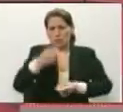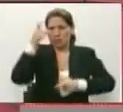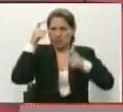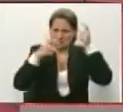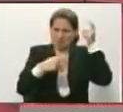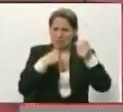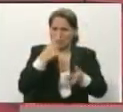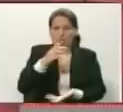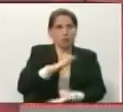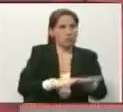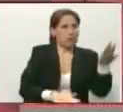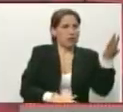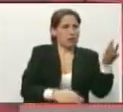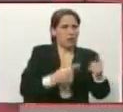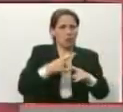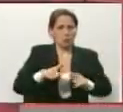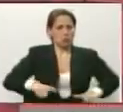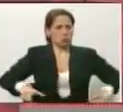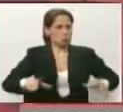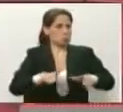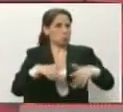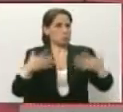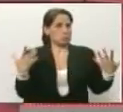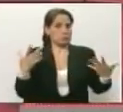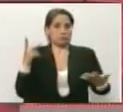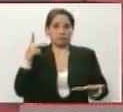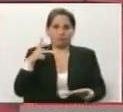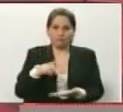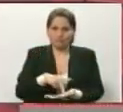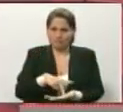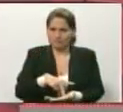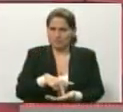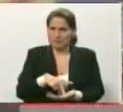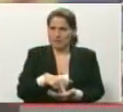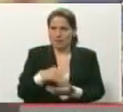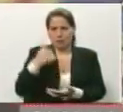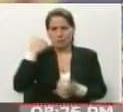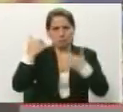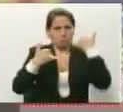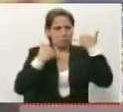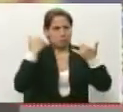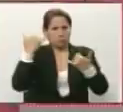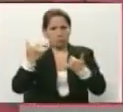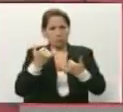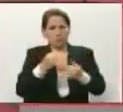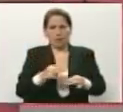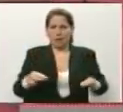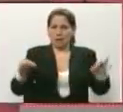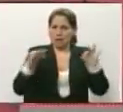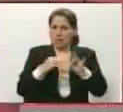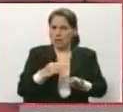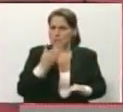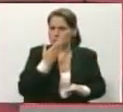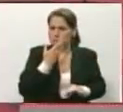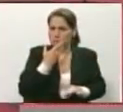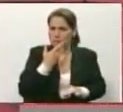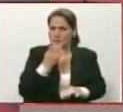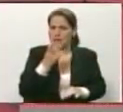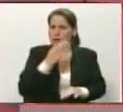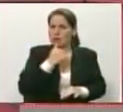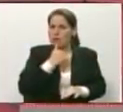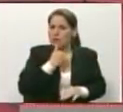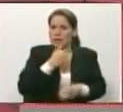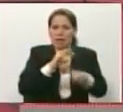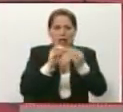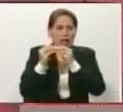allá. Y cuando nosotros llegamos allá, más nadie nos llamó, más nadie nos dijo nada. No había operación de captura de